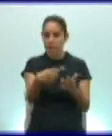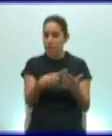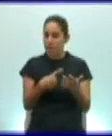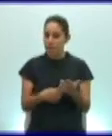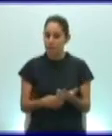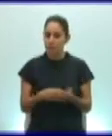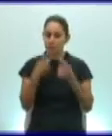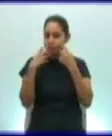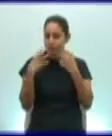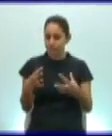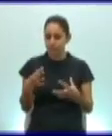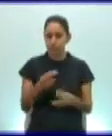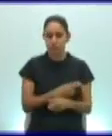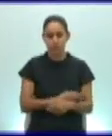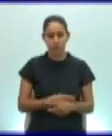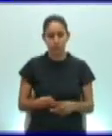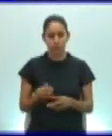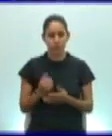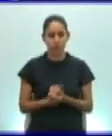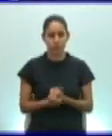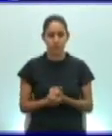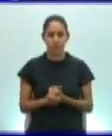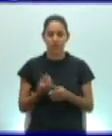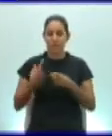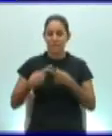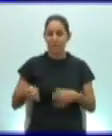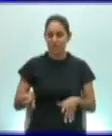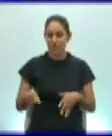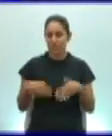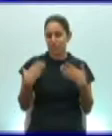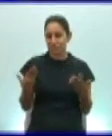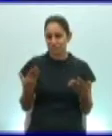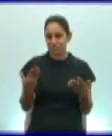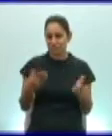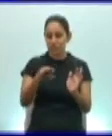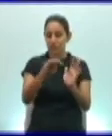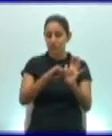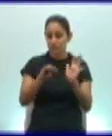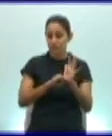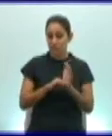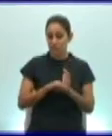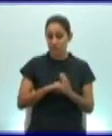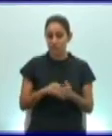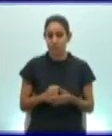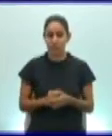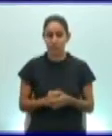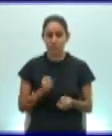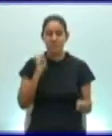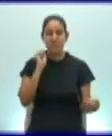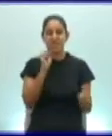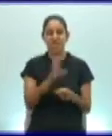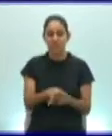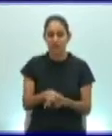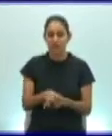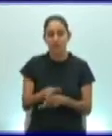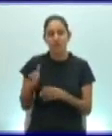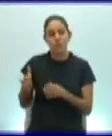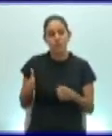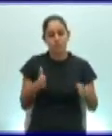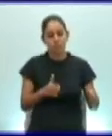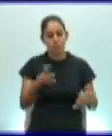del hecho histórico. Pero, ¿qué factores posibilitan iniciar una nueva etapa a partir